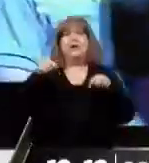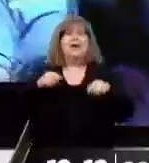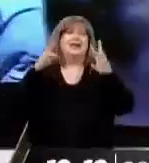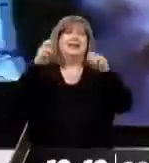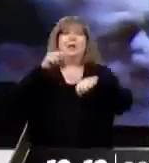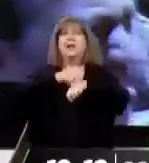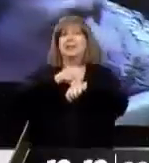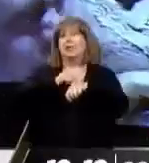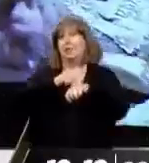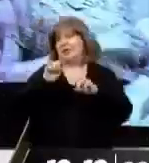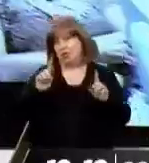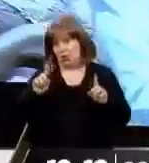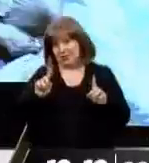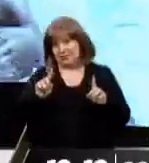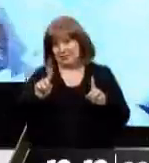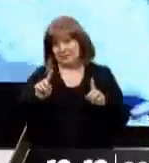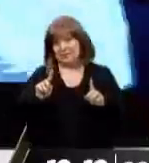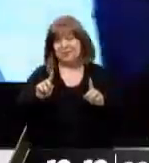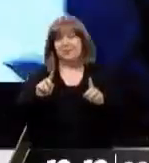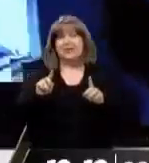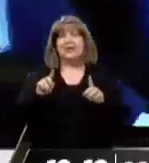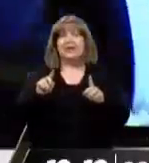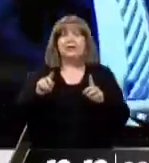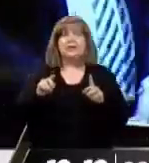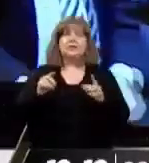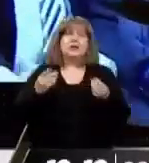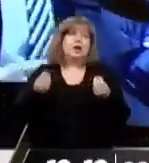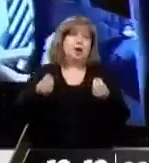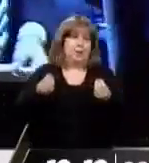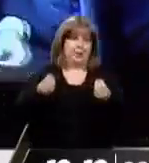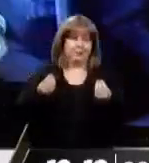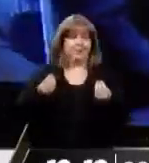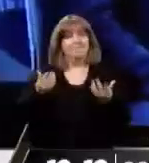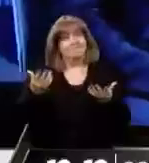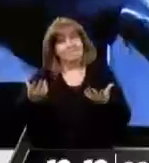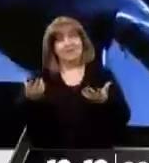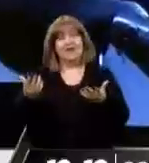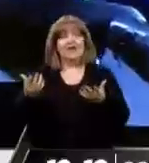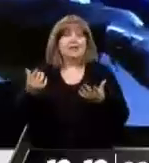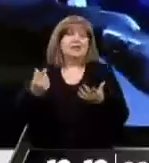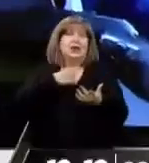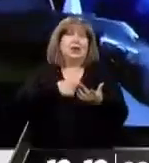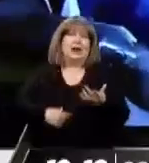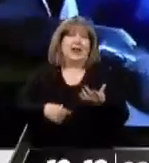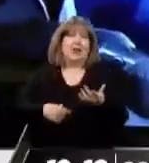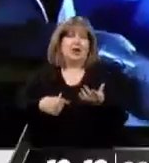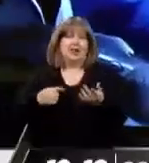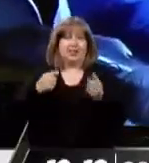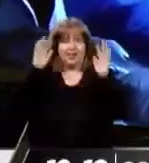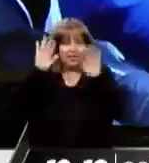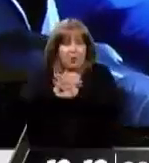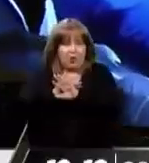eso. Uh-huh. O sea, es y no es. Y entonces, si es tan ambigua su posición, puede ser tan ambigua la interpretación también. Absolutamente.